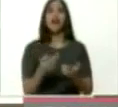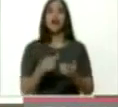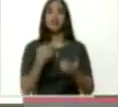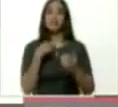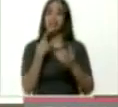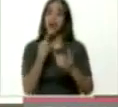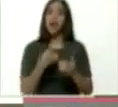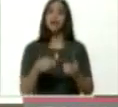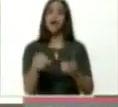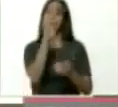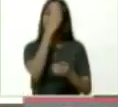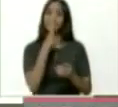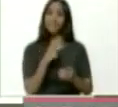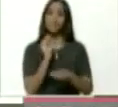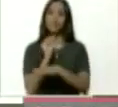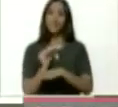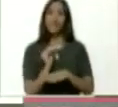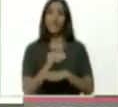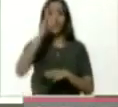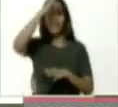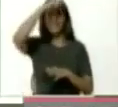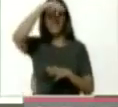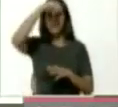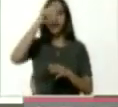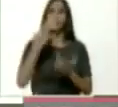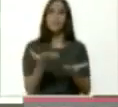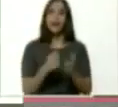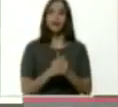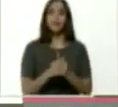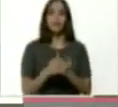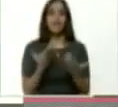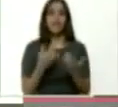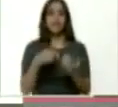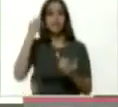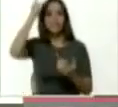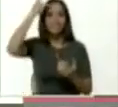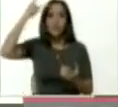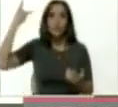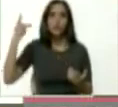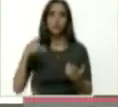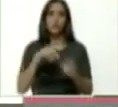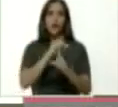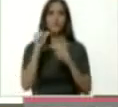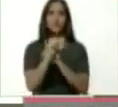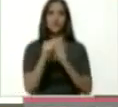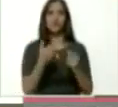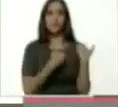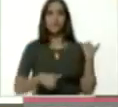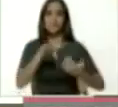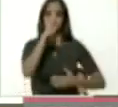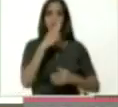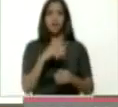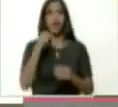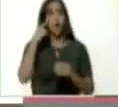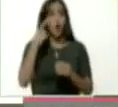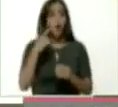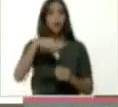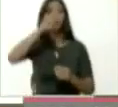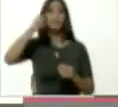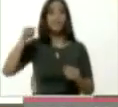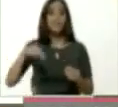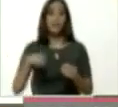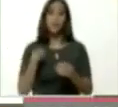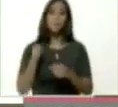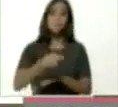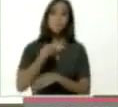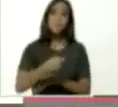la Amazonía tras denuncia de psicosis ambiental de Bolsonaro. Y oiga, Noruega le daba plata, dólares, a